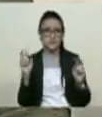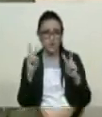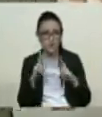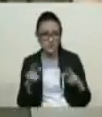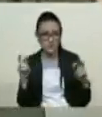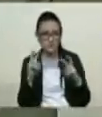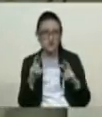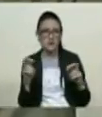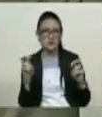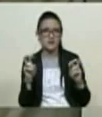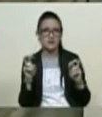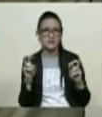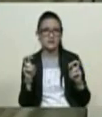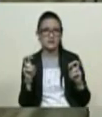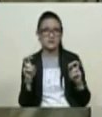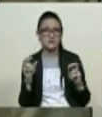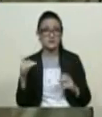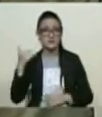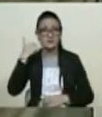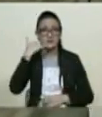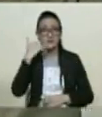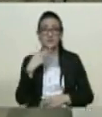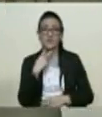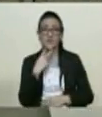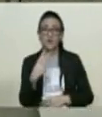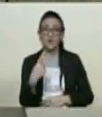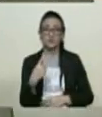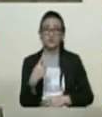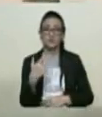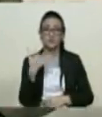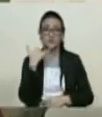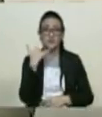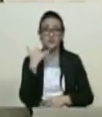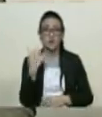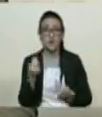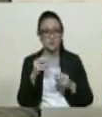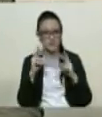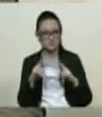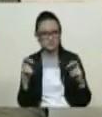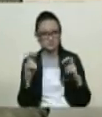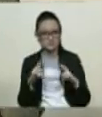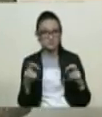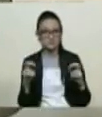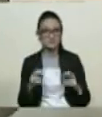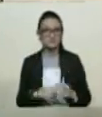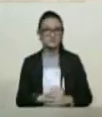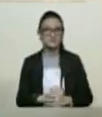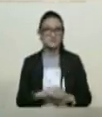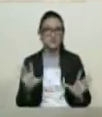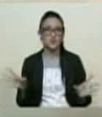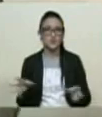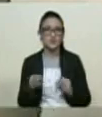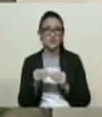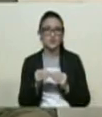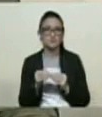medios de transmisión, porque la transmisión es voz, por teléfono. ¿Cómo auditas tú eso? La